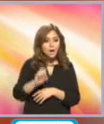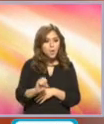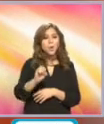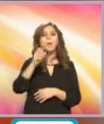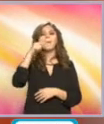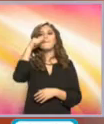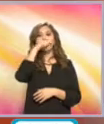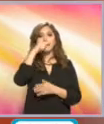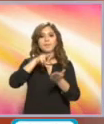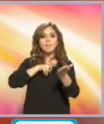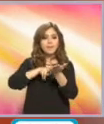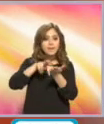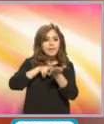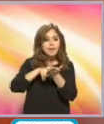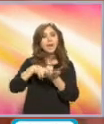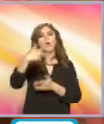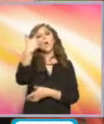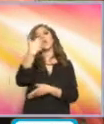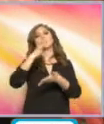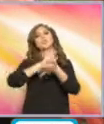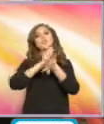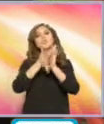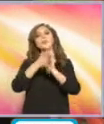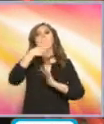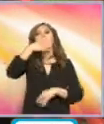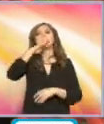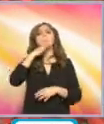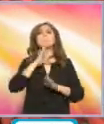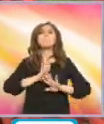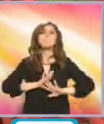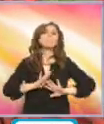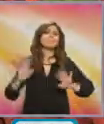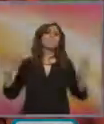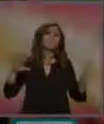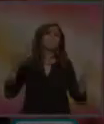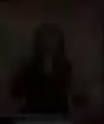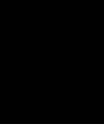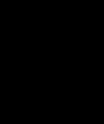deliciosas. Y listo, ya tenemos aquí, miren, nada más hasta que Muy me toque. bien. Hasta